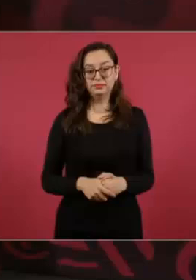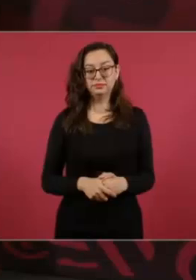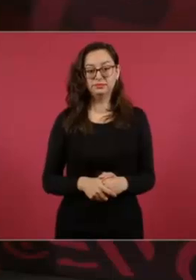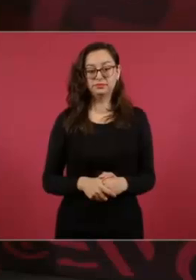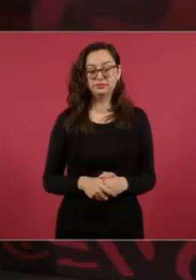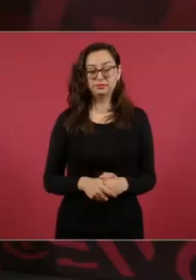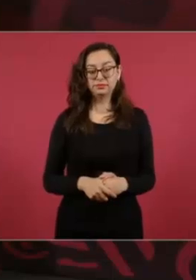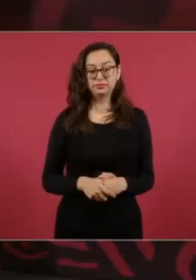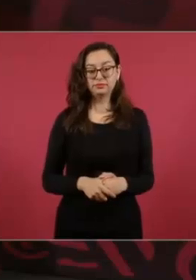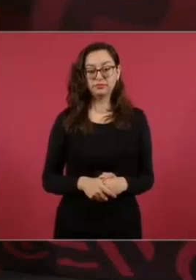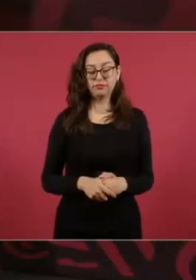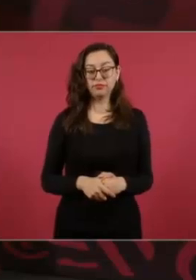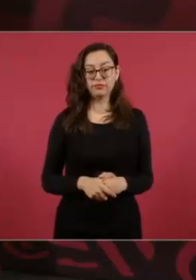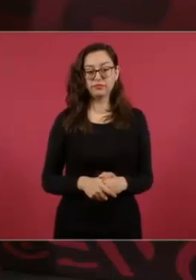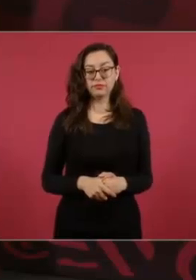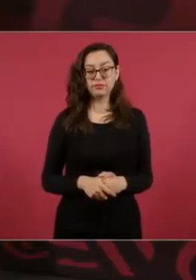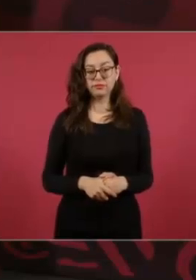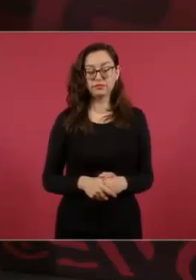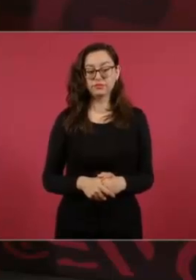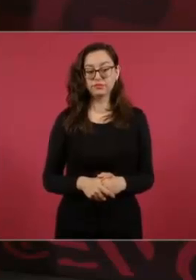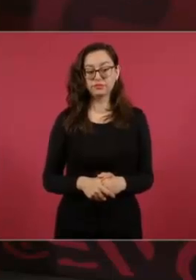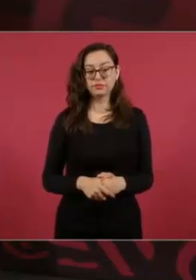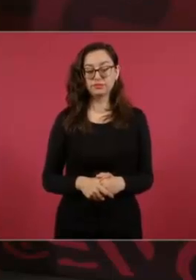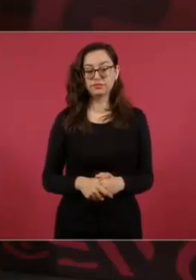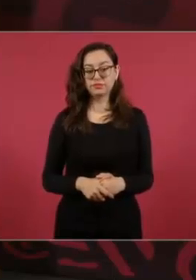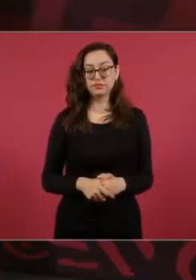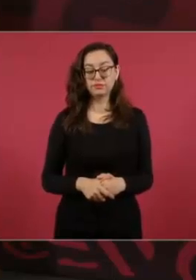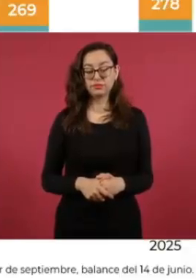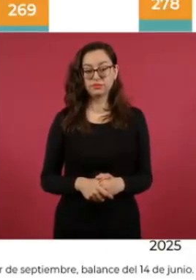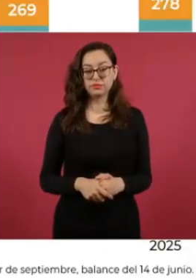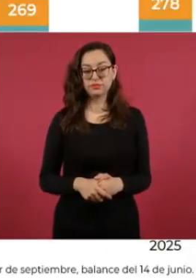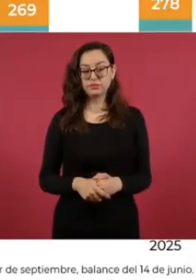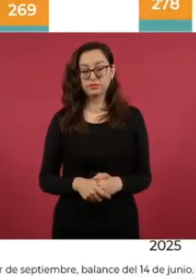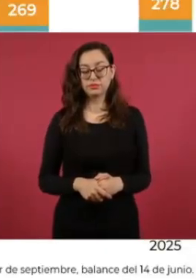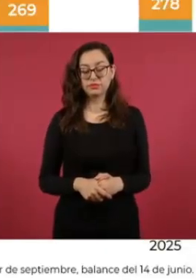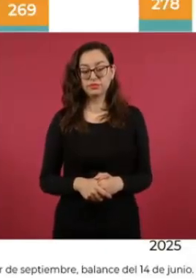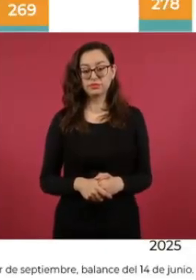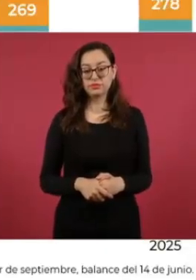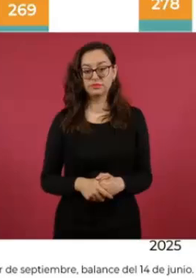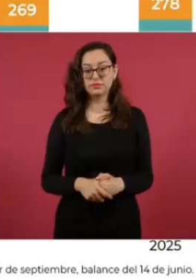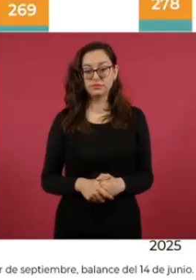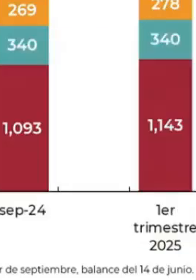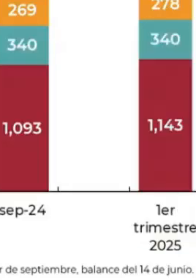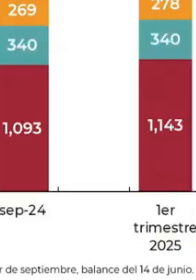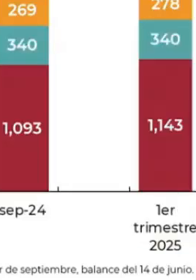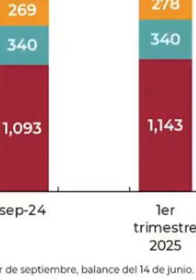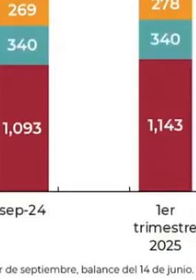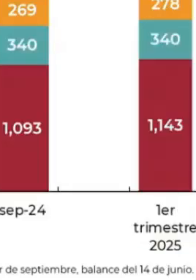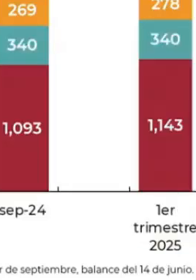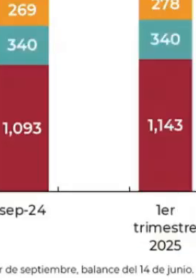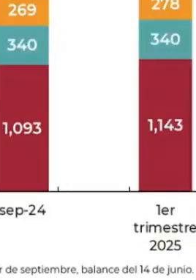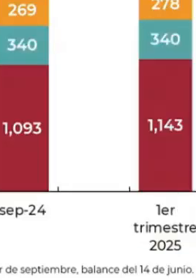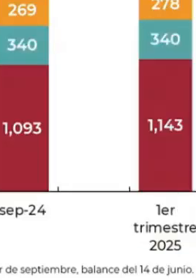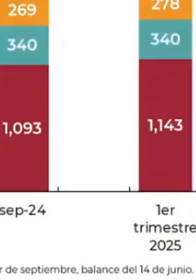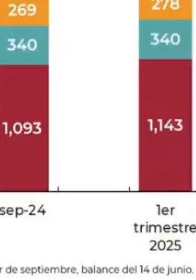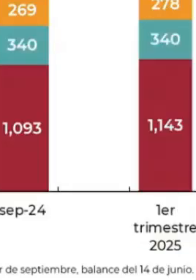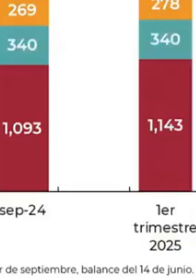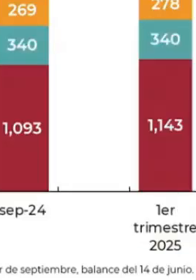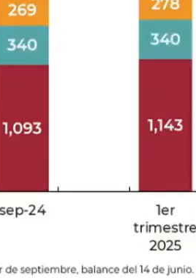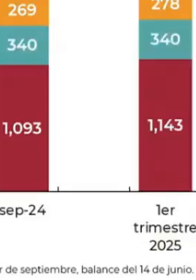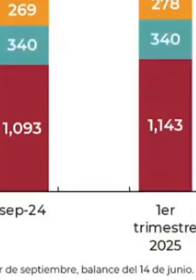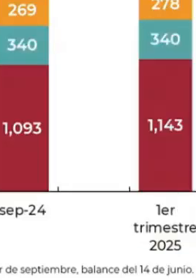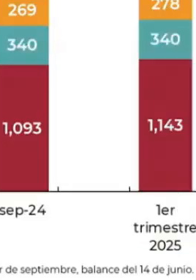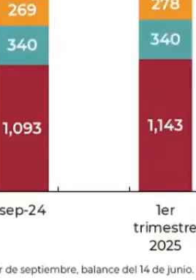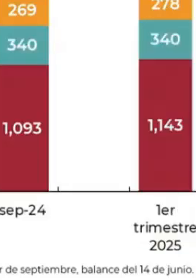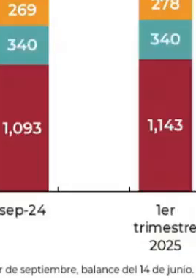sí era lo que se refinaba. Ahora, pero pon cómo venía cayendo la producción de petróleo.